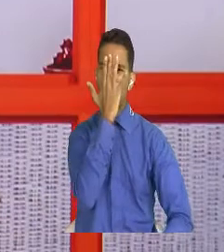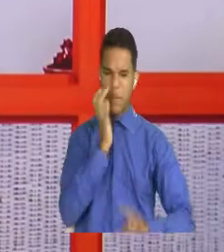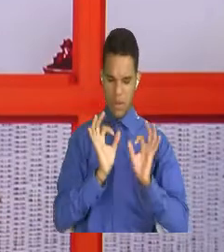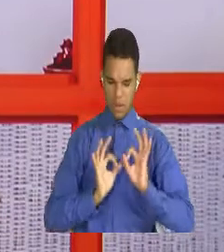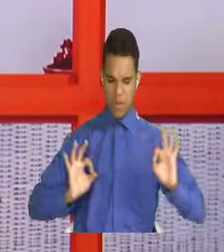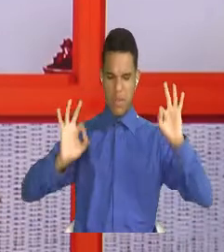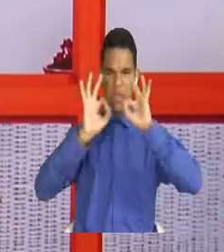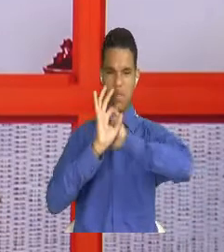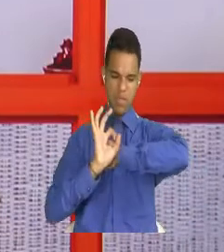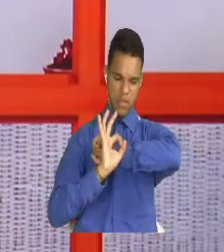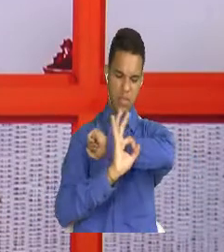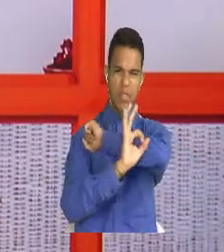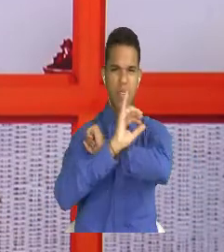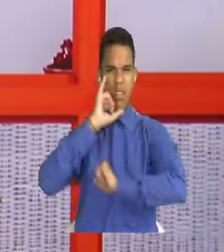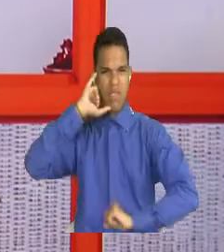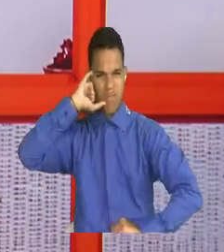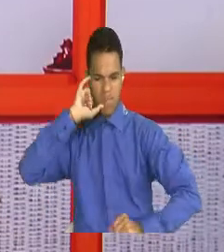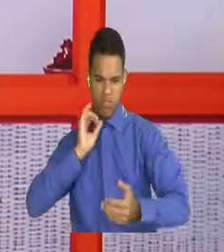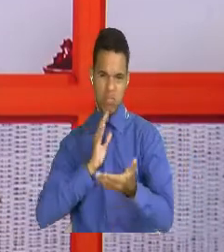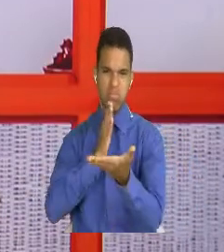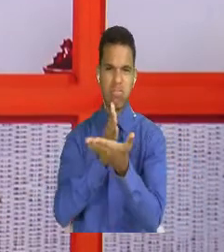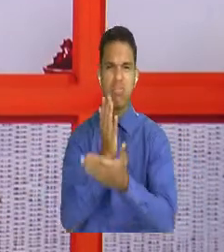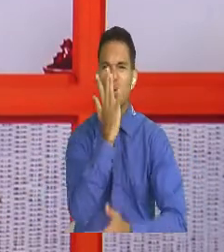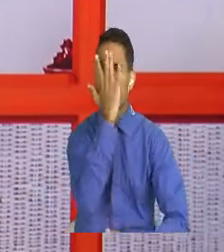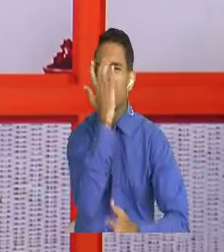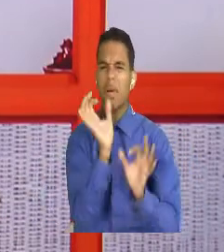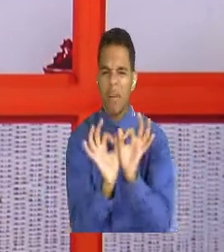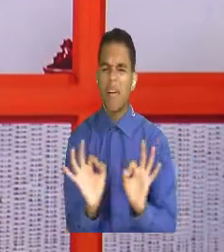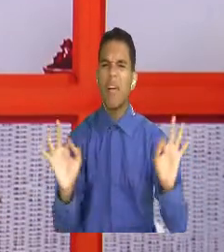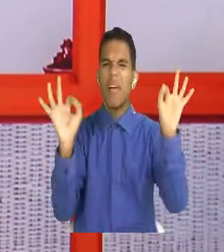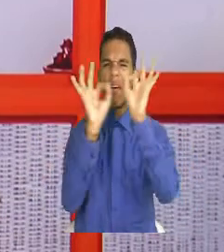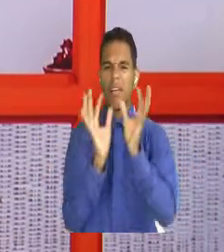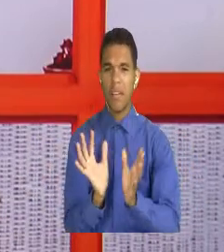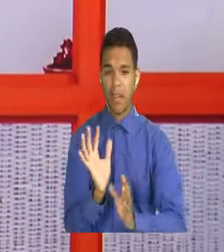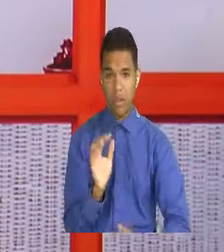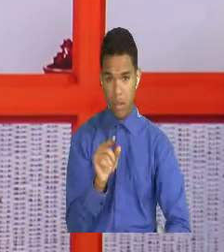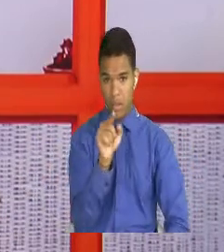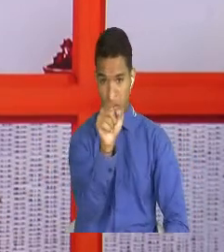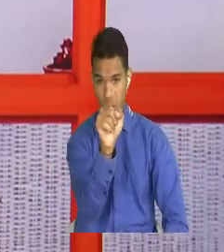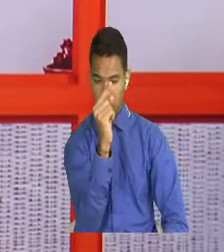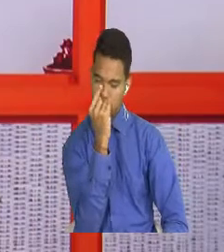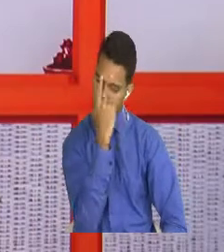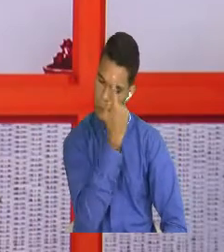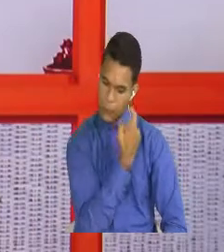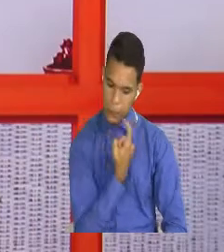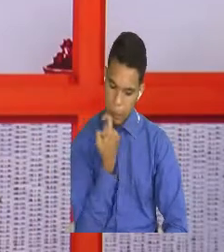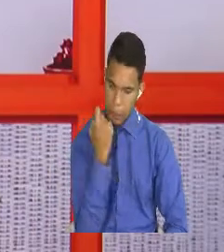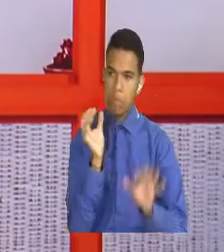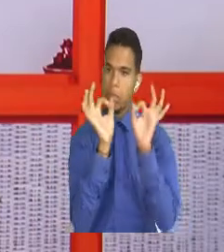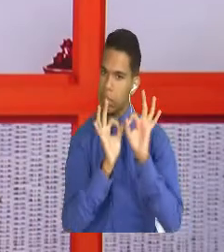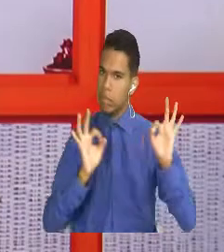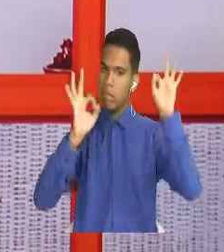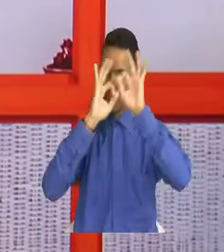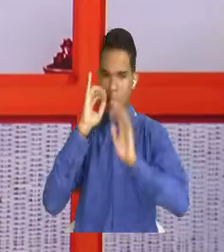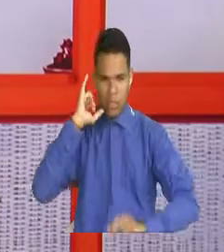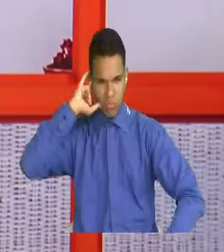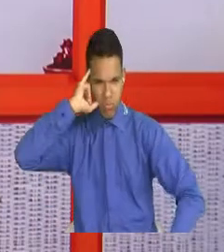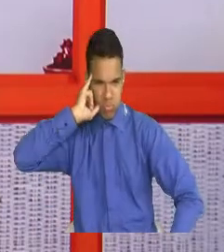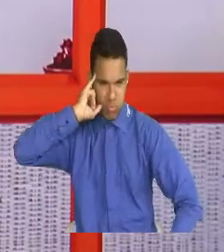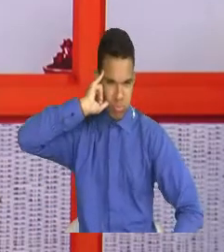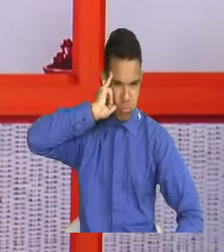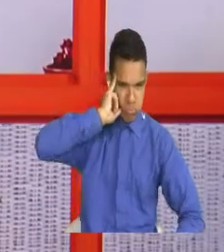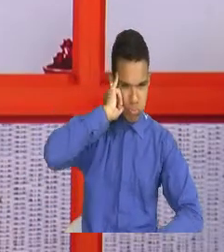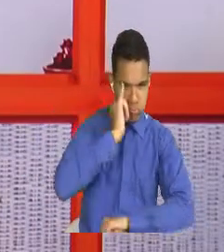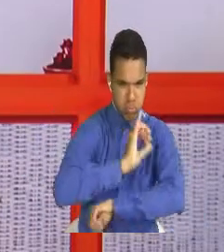al psicólogo. Pues no sé si es una pregunta que se hacen diariamente, pero sí sucede que se generaliza y muchas personas no